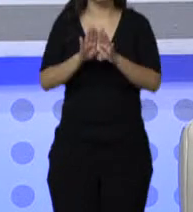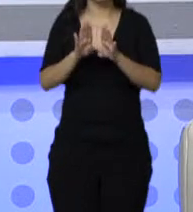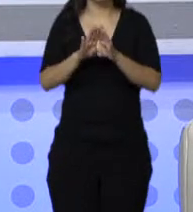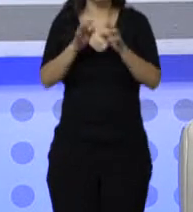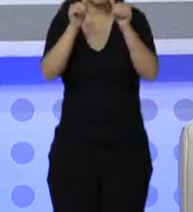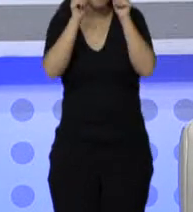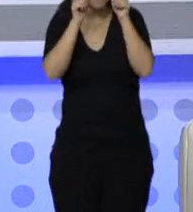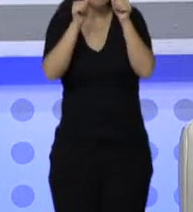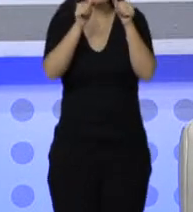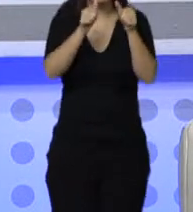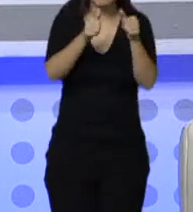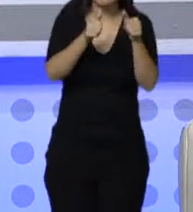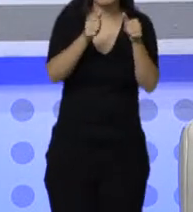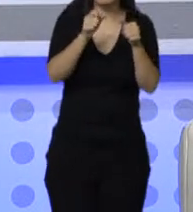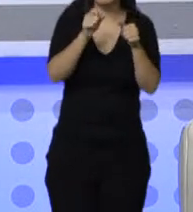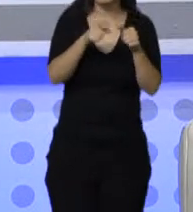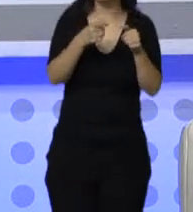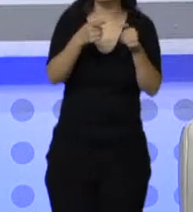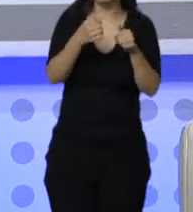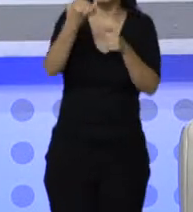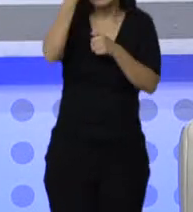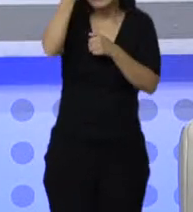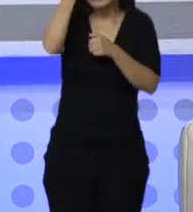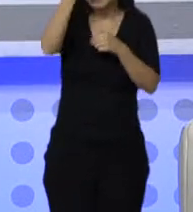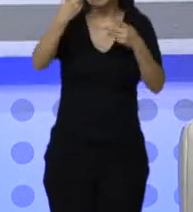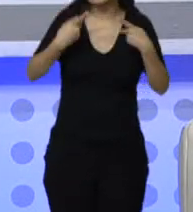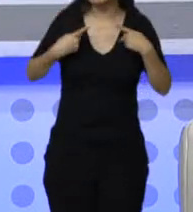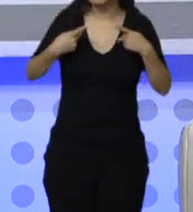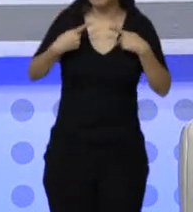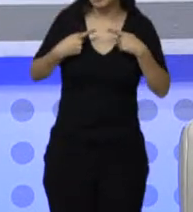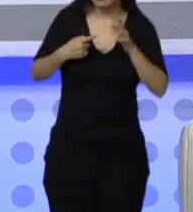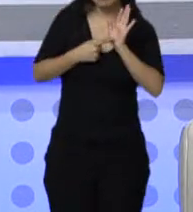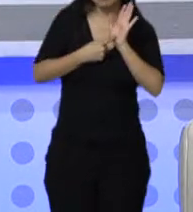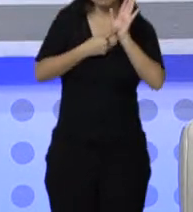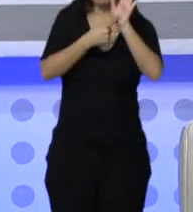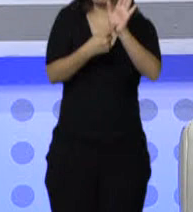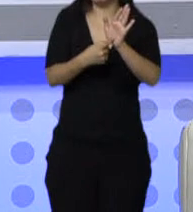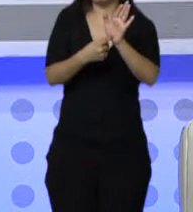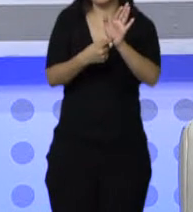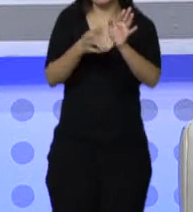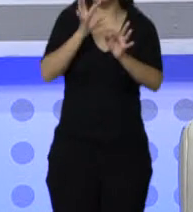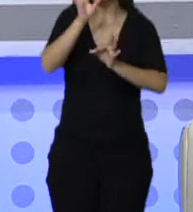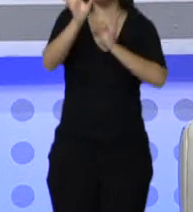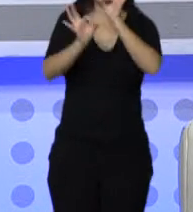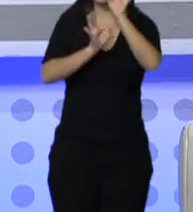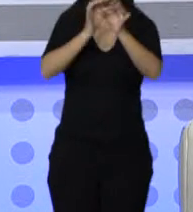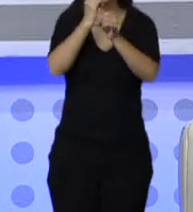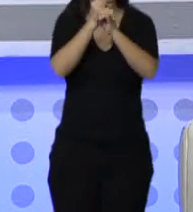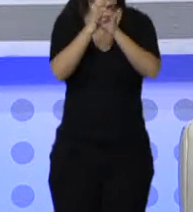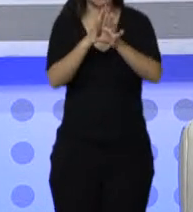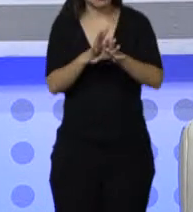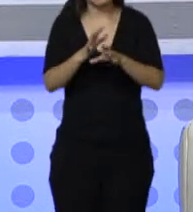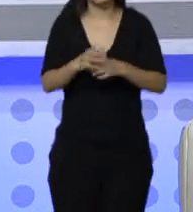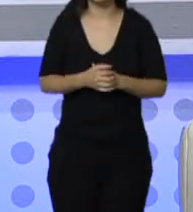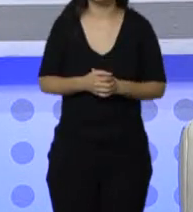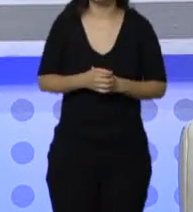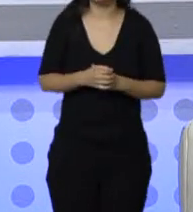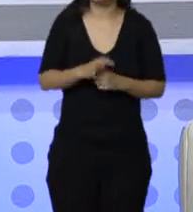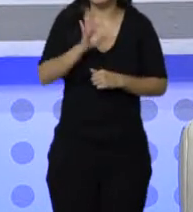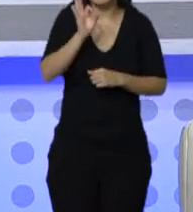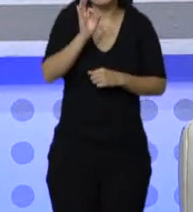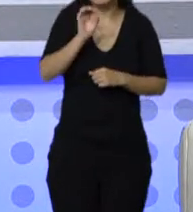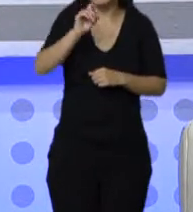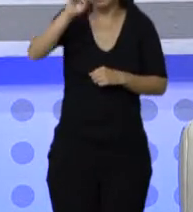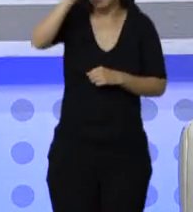de los actores que estamos presentando en cada en cada nota en cada entrega en cada información y algún comentario que se